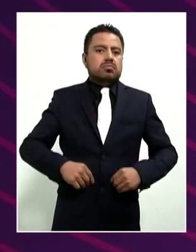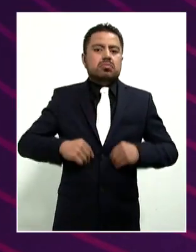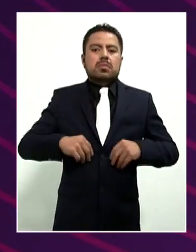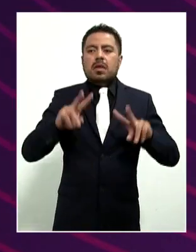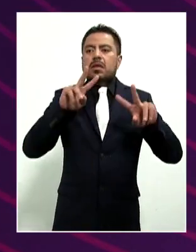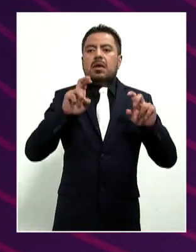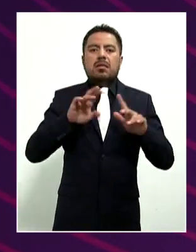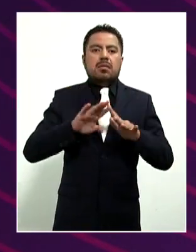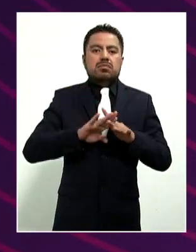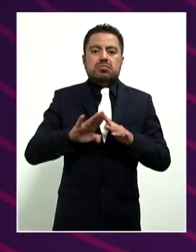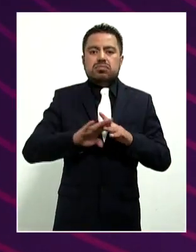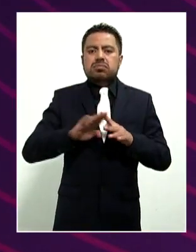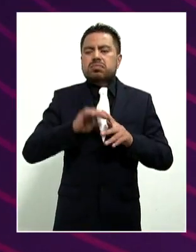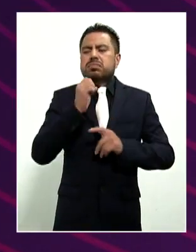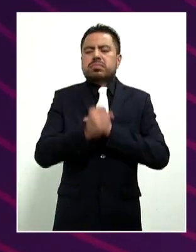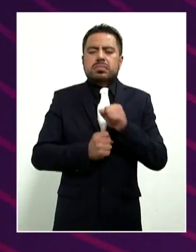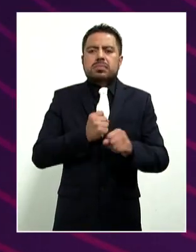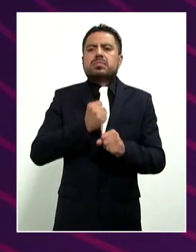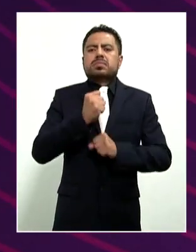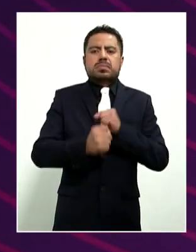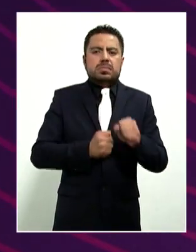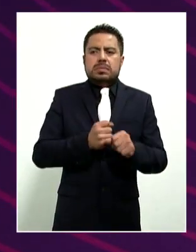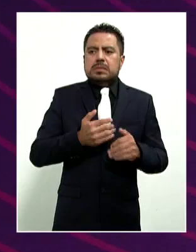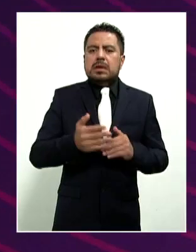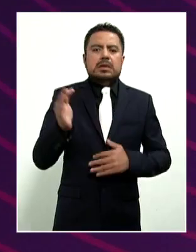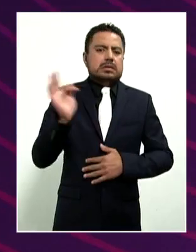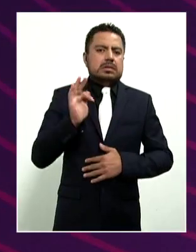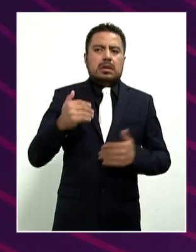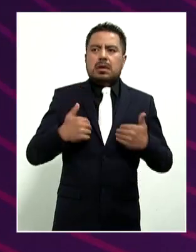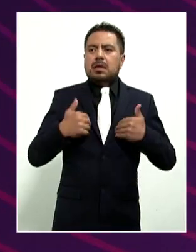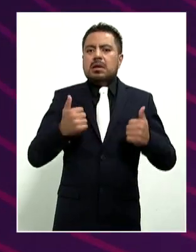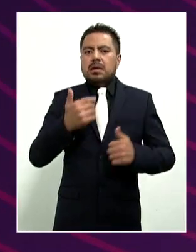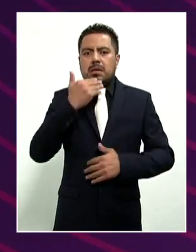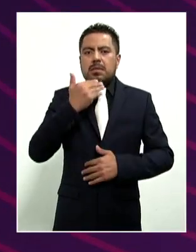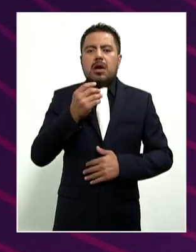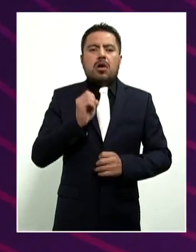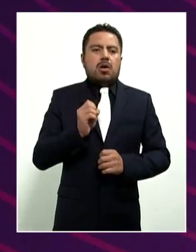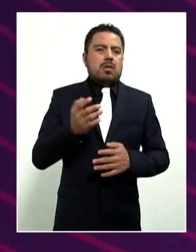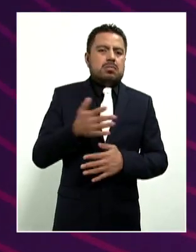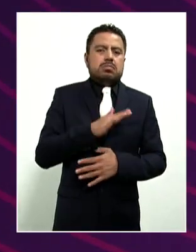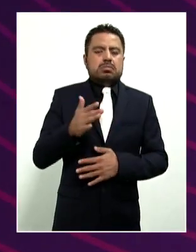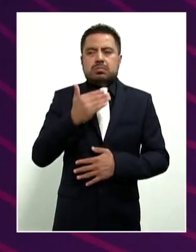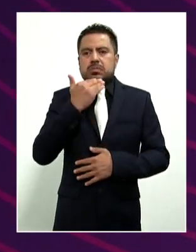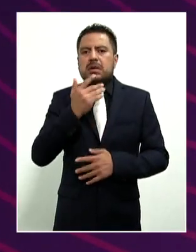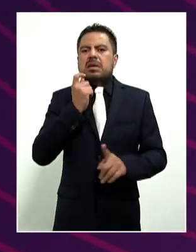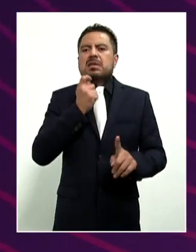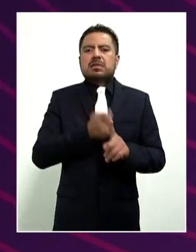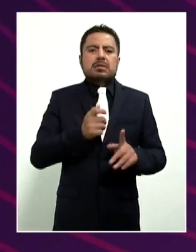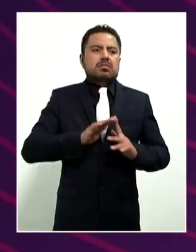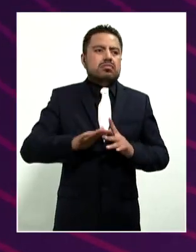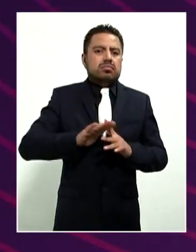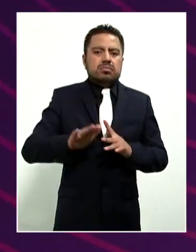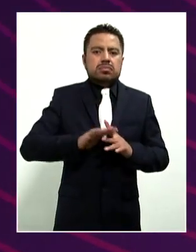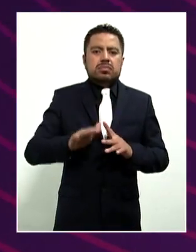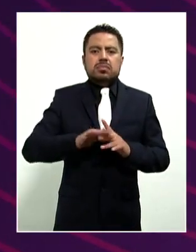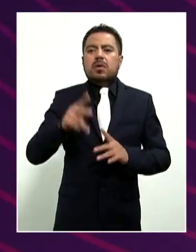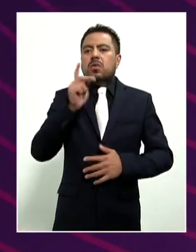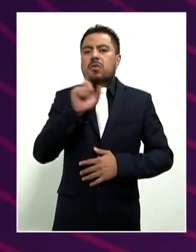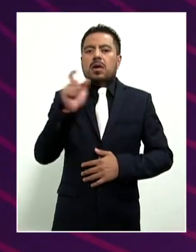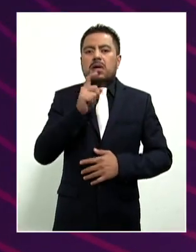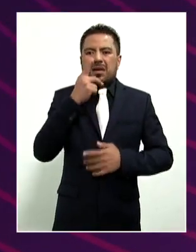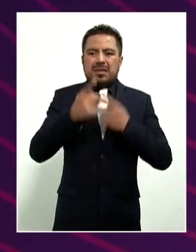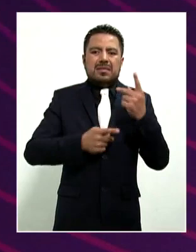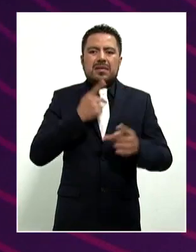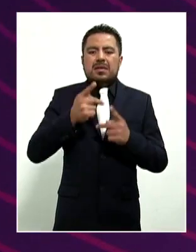tema migratorio por muchos, muchos años. Quizás entendemos muy bien o más o menos bien qué son los migrantes, pero cuando hablamos